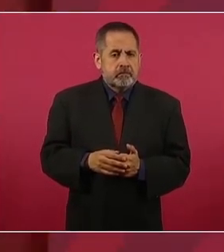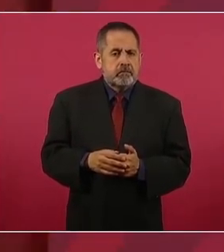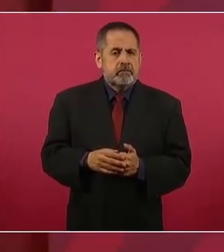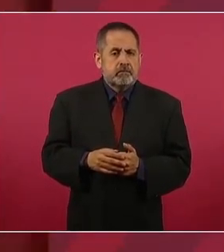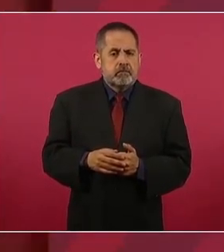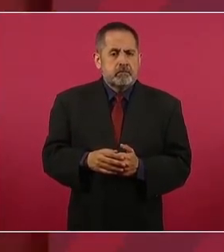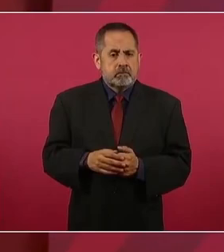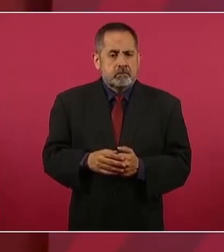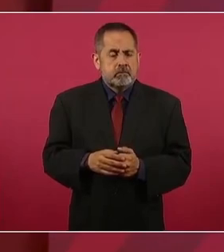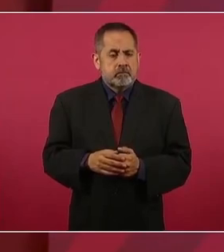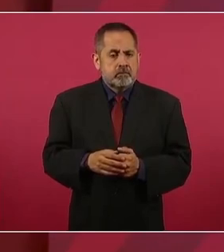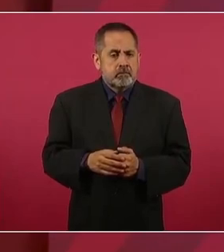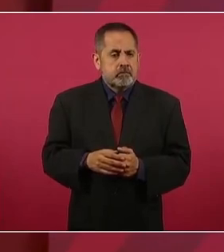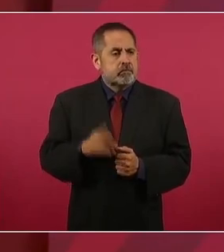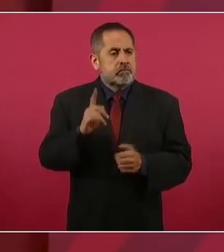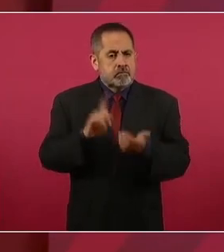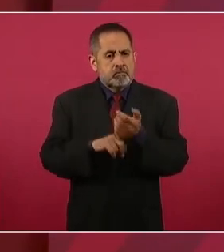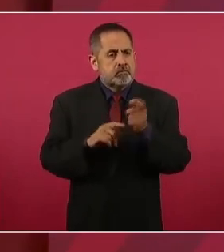de que había